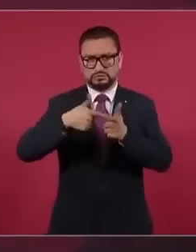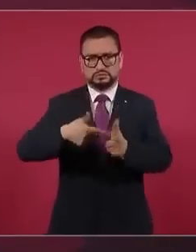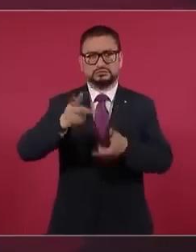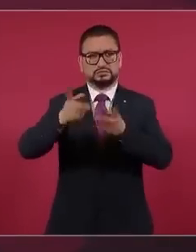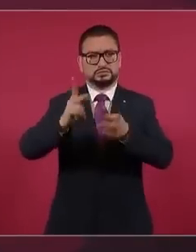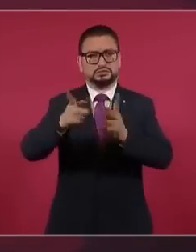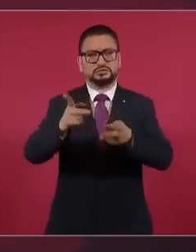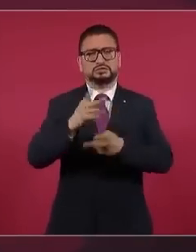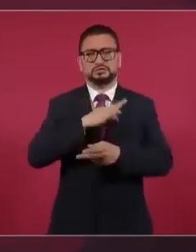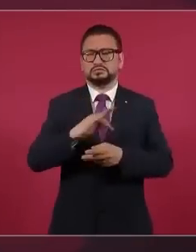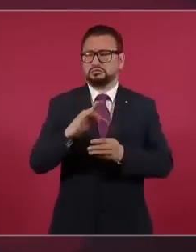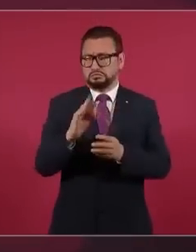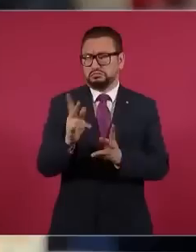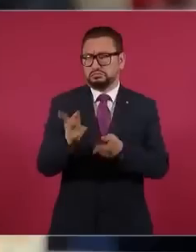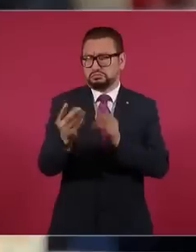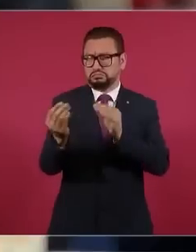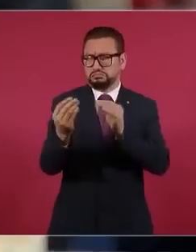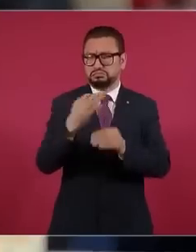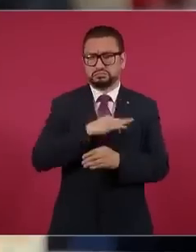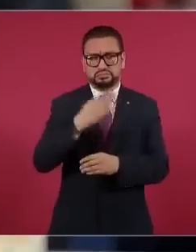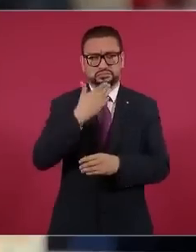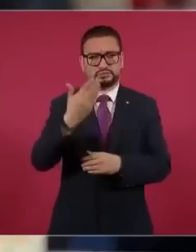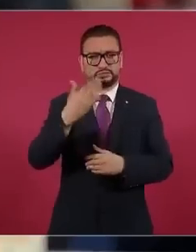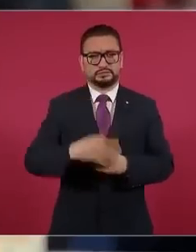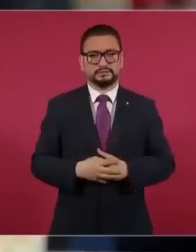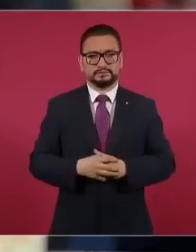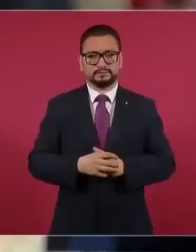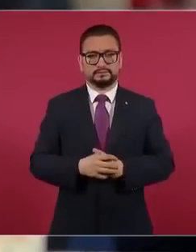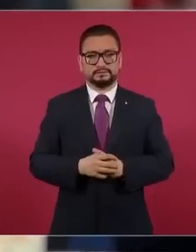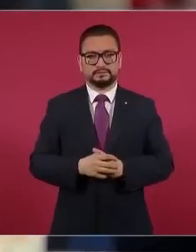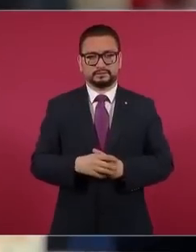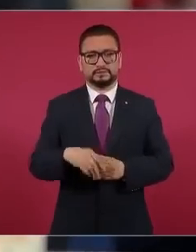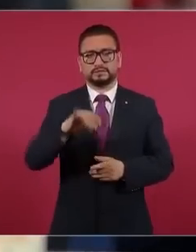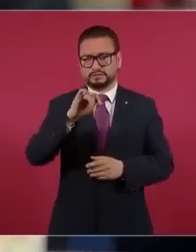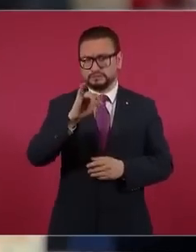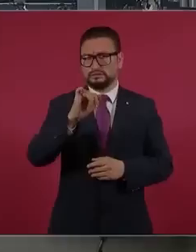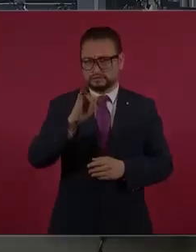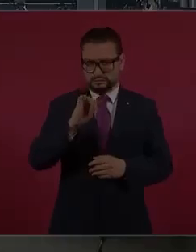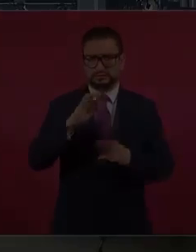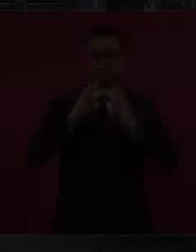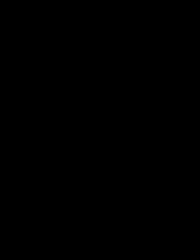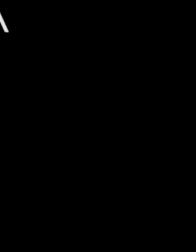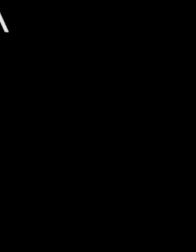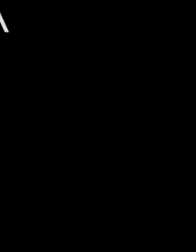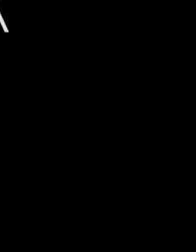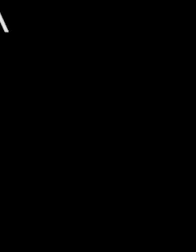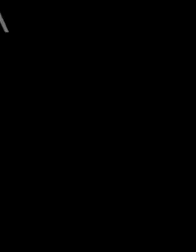es muy buena la polémica. ¿Se mantiene la reunión entonces? Sí, se mantiene la reunión.